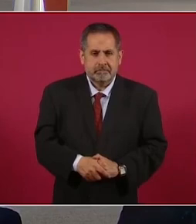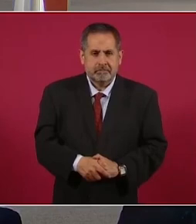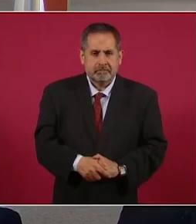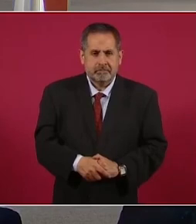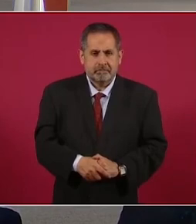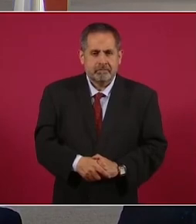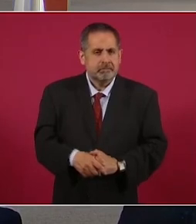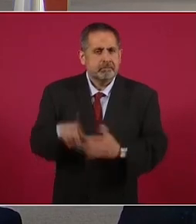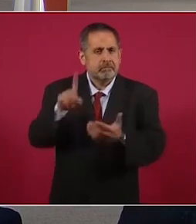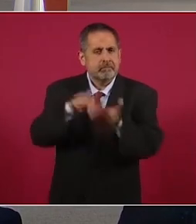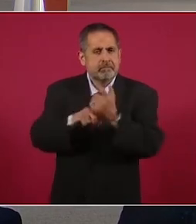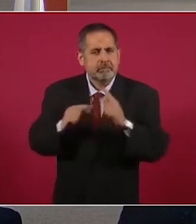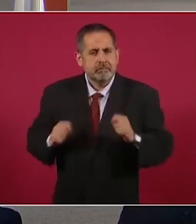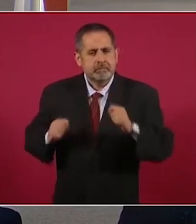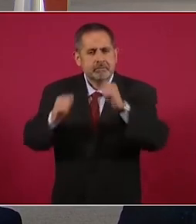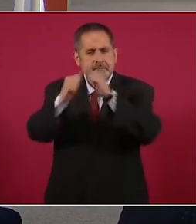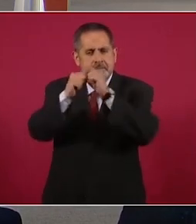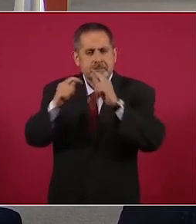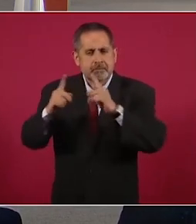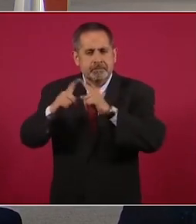Un templo.